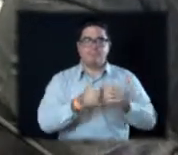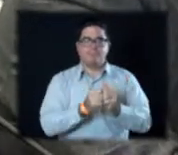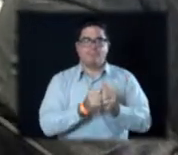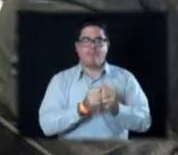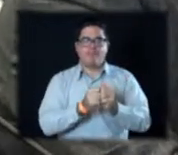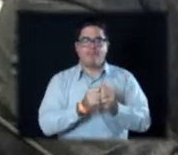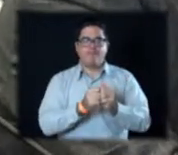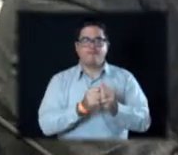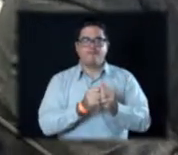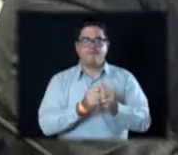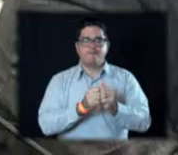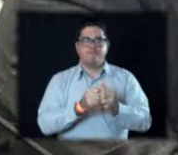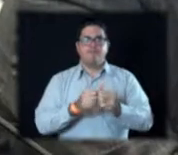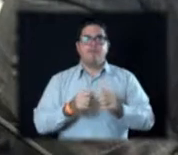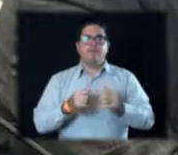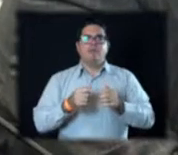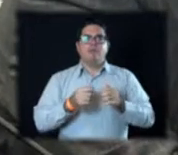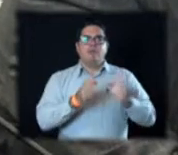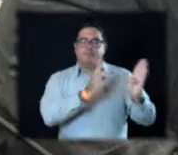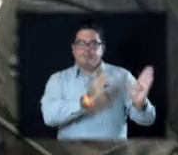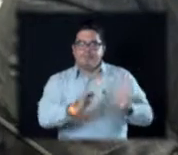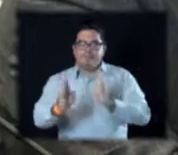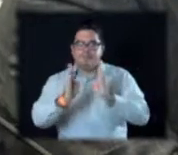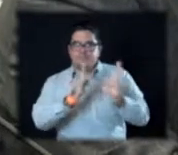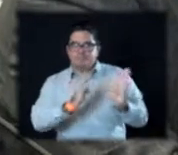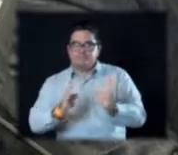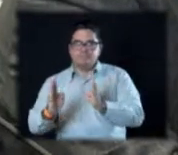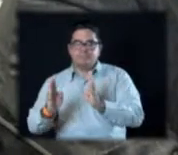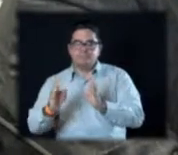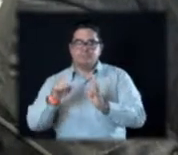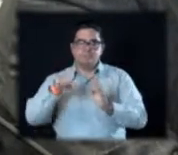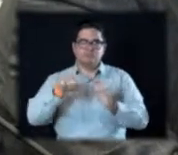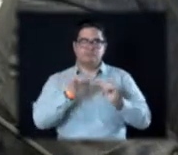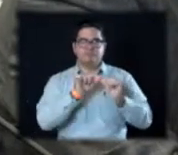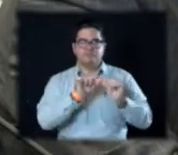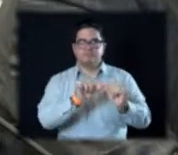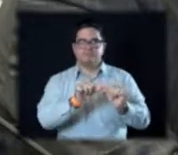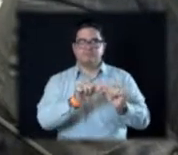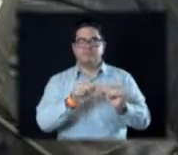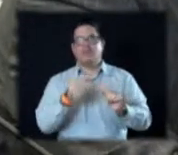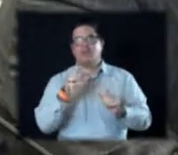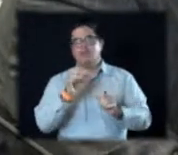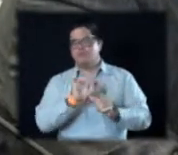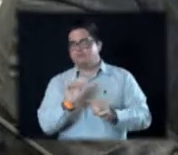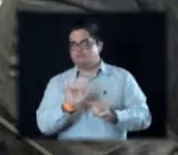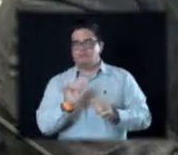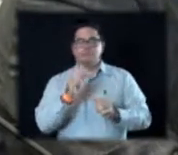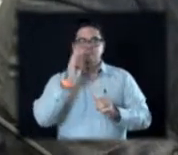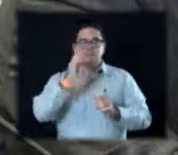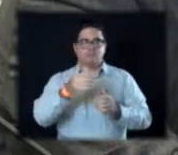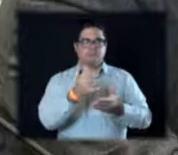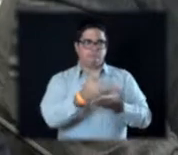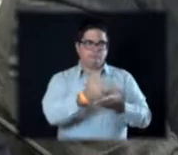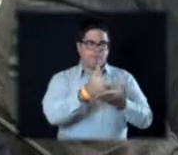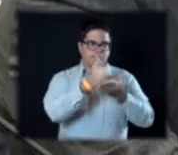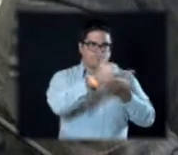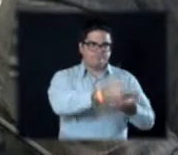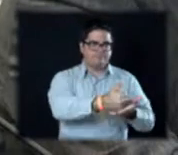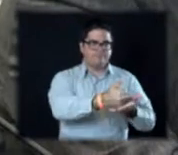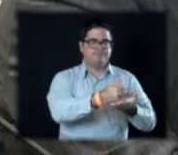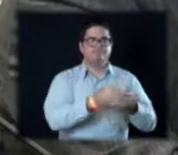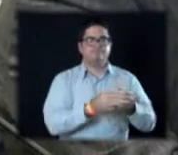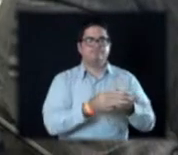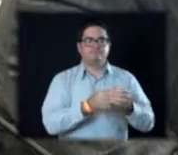extraordinarios para solucionar esto. Estas medidas son insostenibles y, en nuestra opinión, no van a resultar en